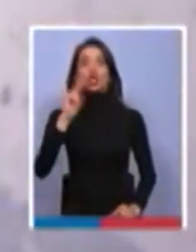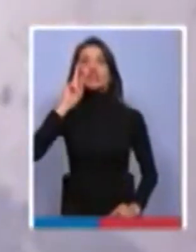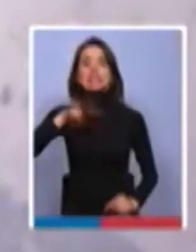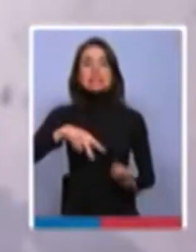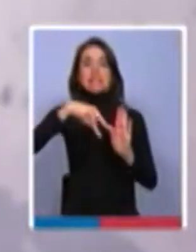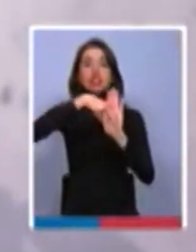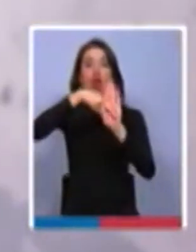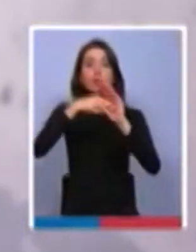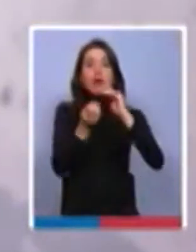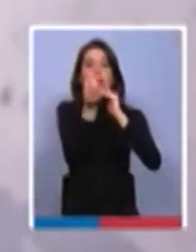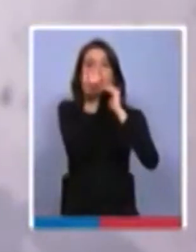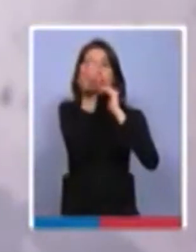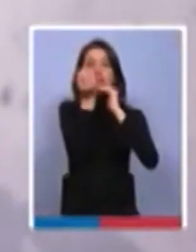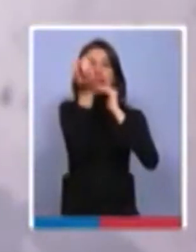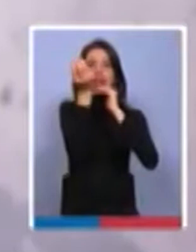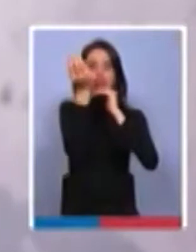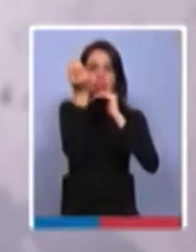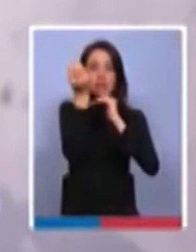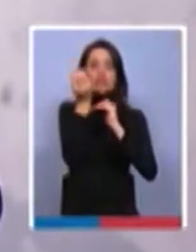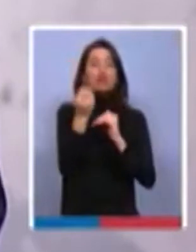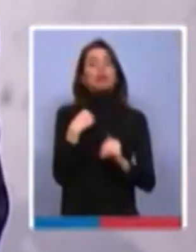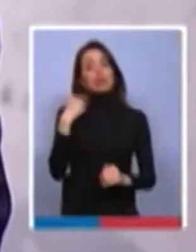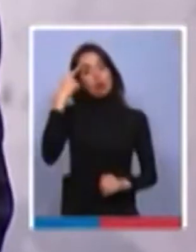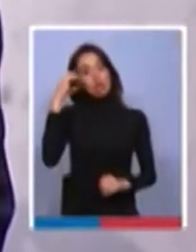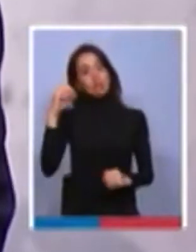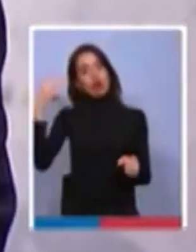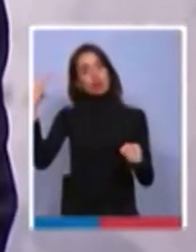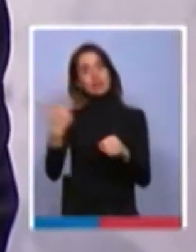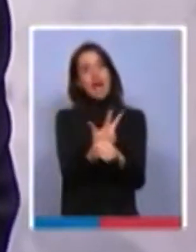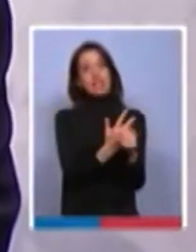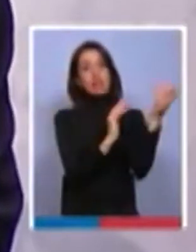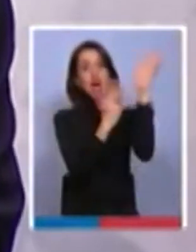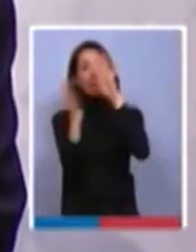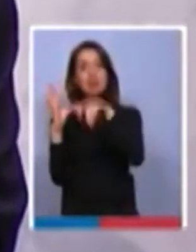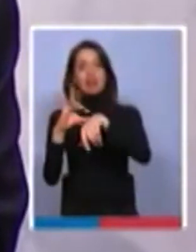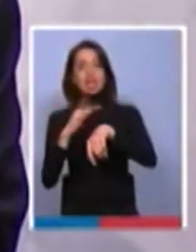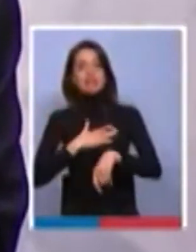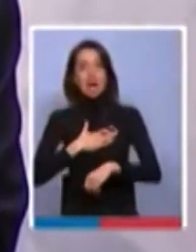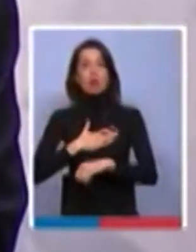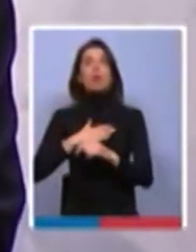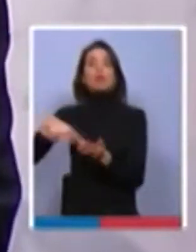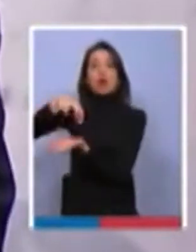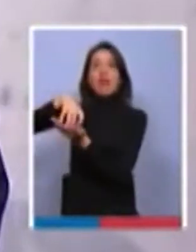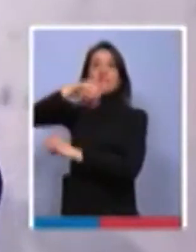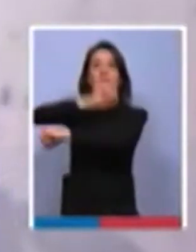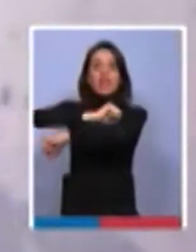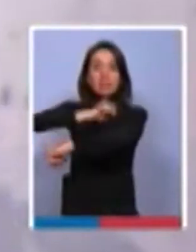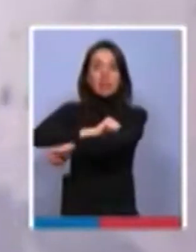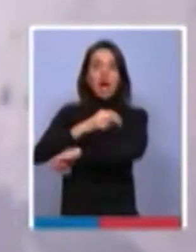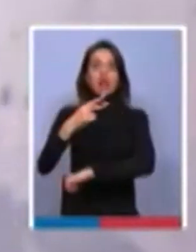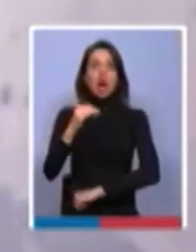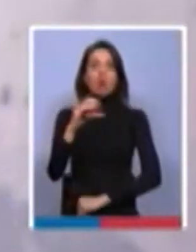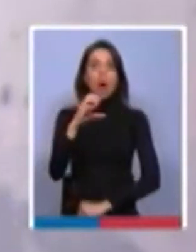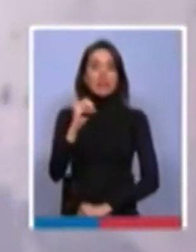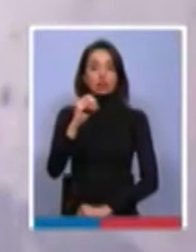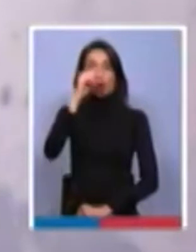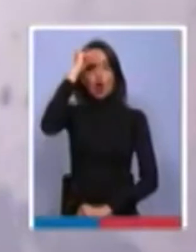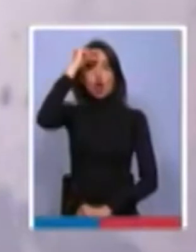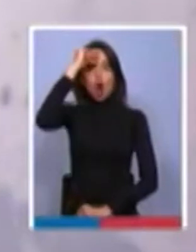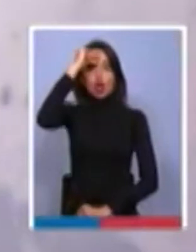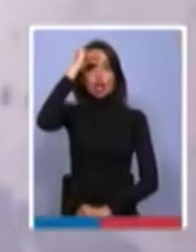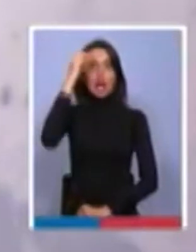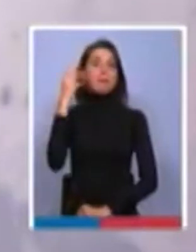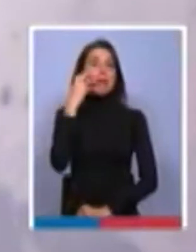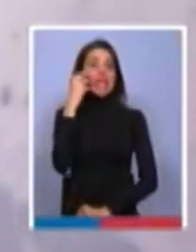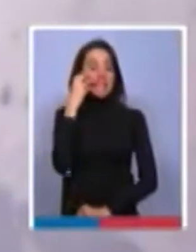adecuadas de emisión. Creo que las tragedias ambientales y sanitarias de Ventanas, Huasco, Coronel y Mejillones hablan